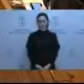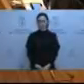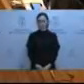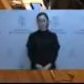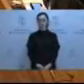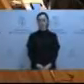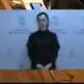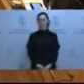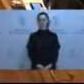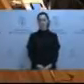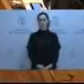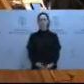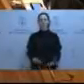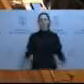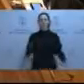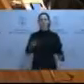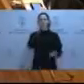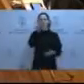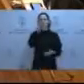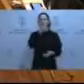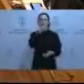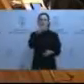presidente. Señorías, buenas tardes ya.